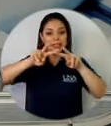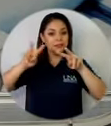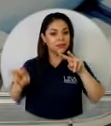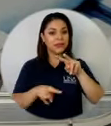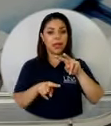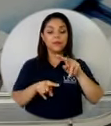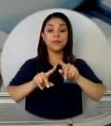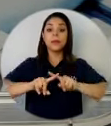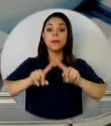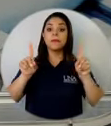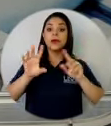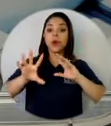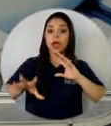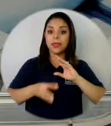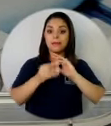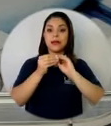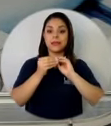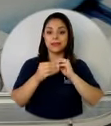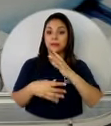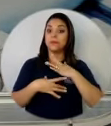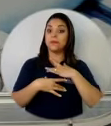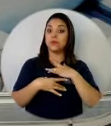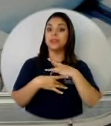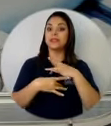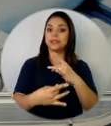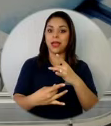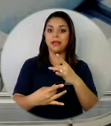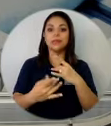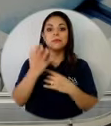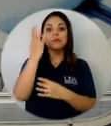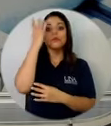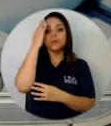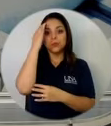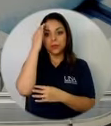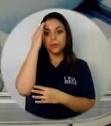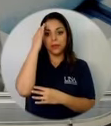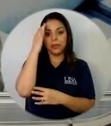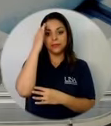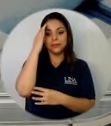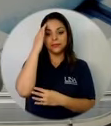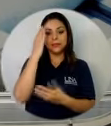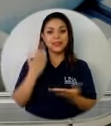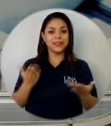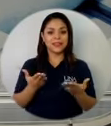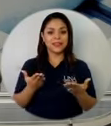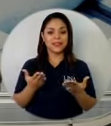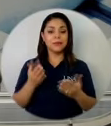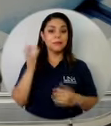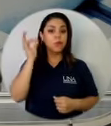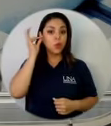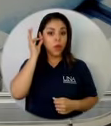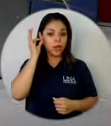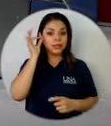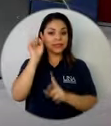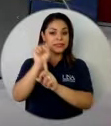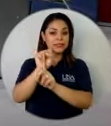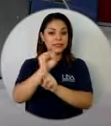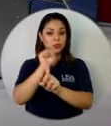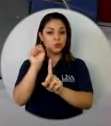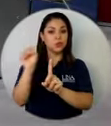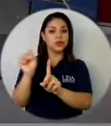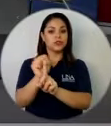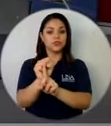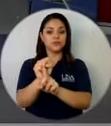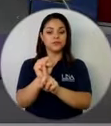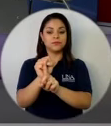desventaja. Pero además es interesante, o es preocupante más bien, que la situación de las mujeres a lo interno